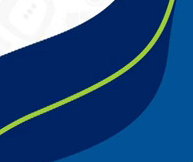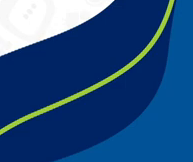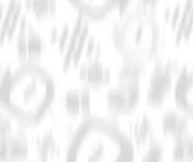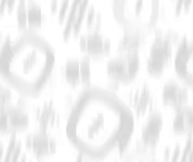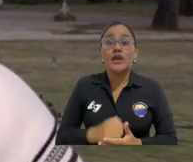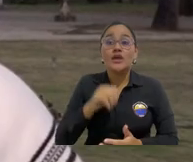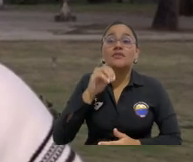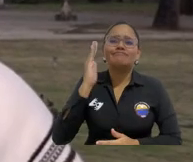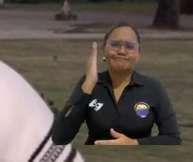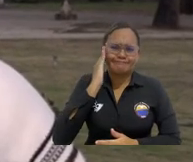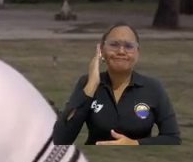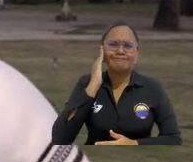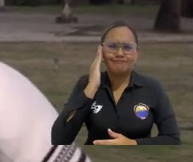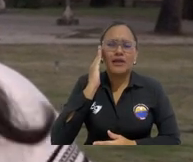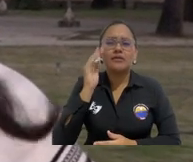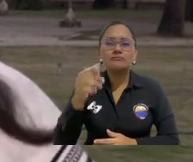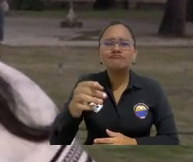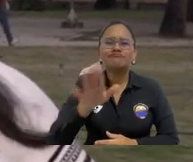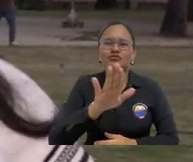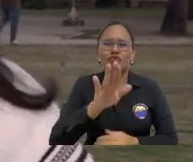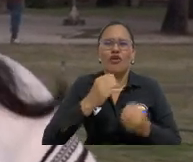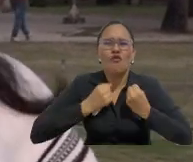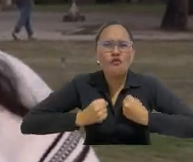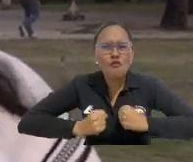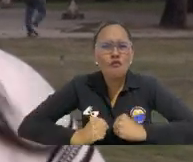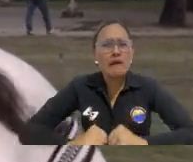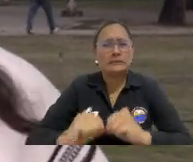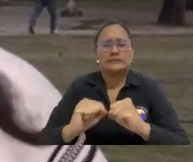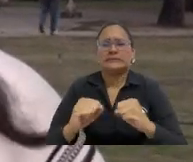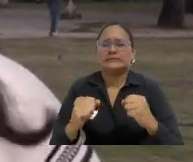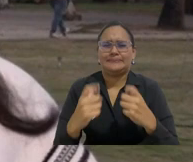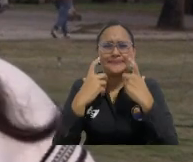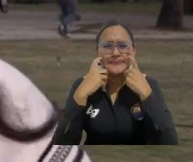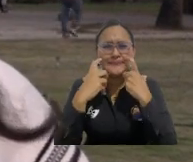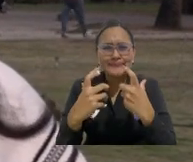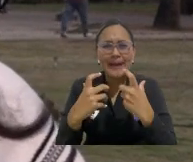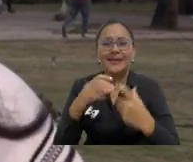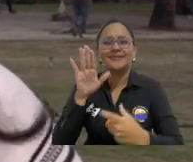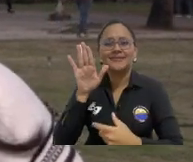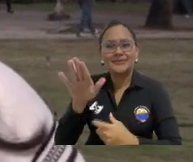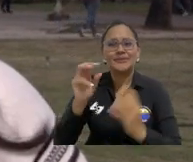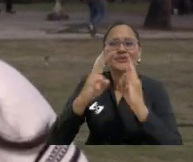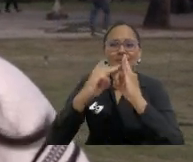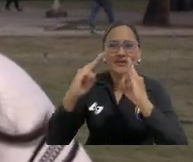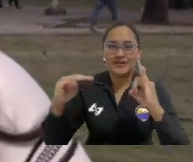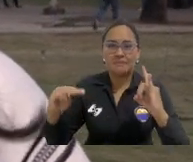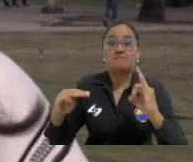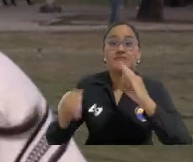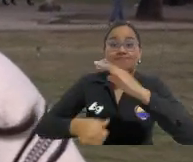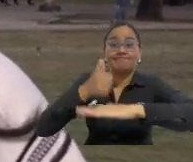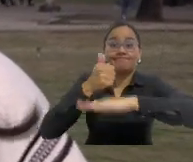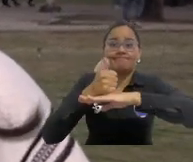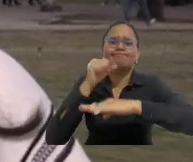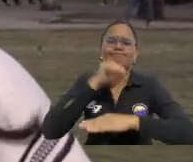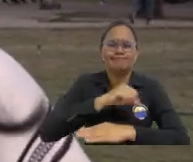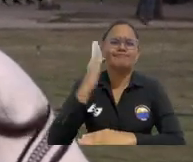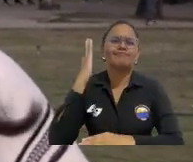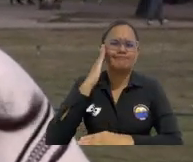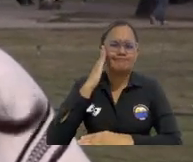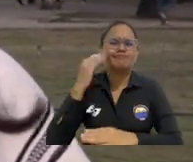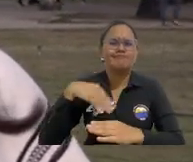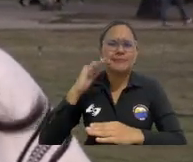araco Nosotros sabemos que hay un esfuerzo grande de parte de la universidad en cabeza del rector